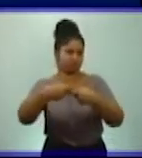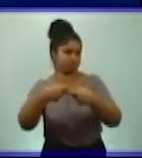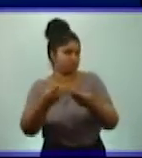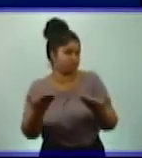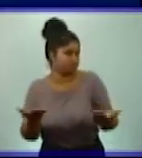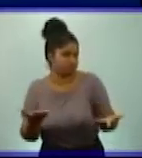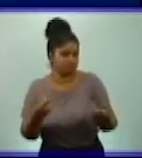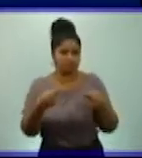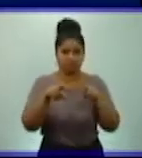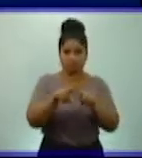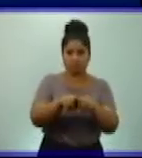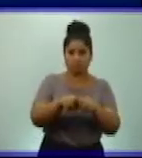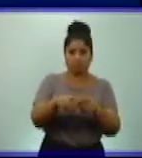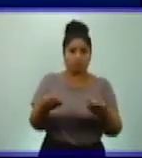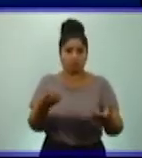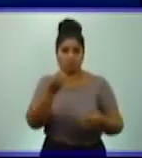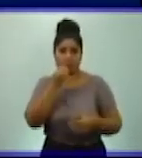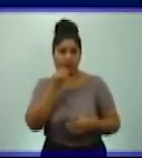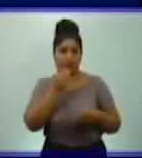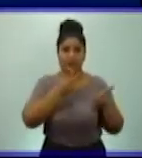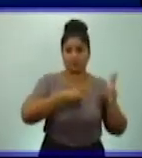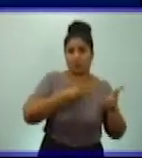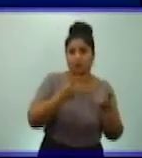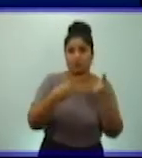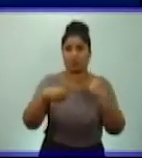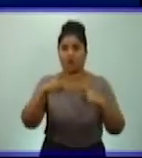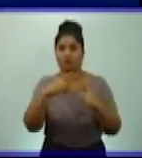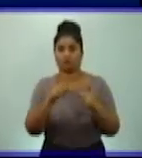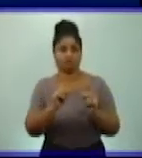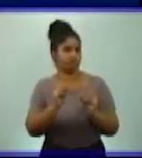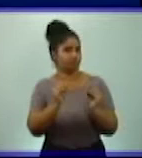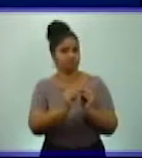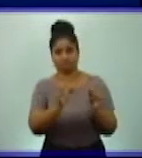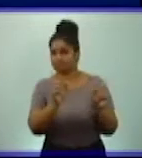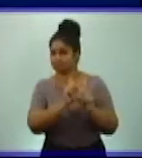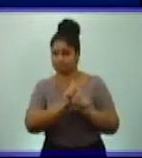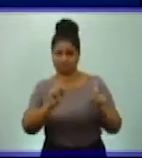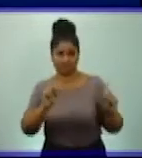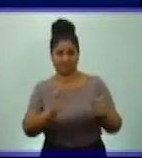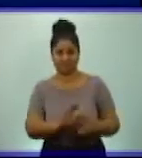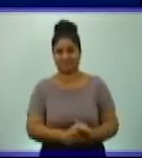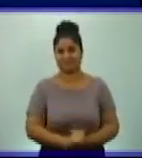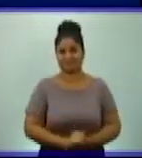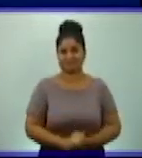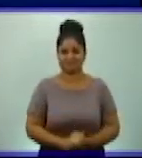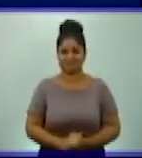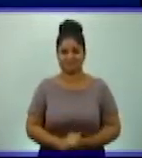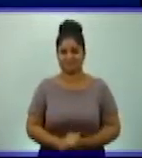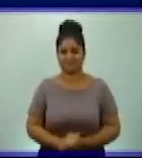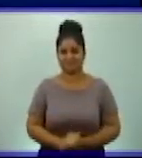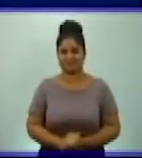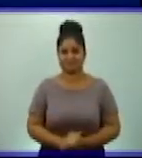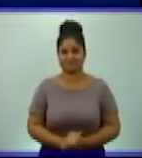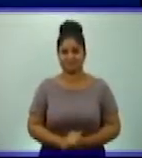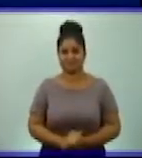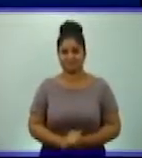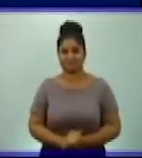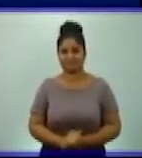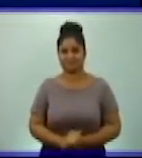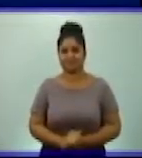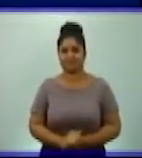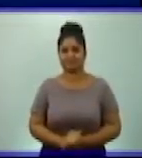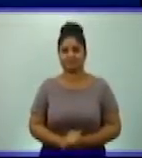único hombre sobre el universo para todas las religiosas, monjas en este caso. Bueno, ¿cuál es la